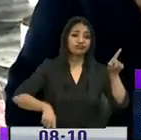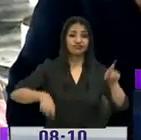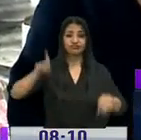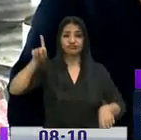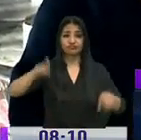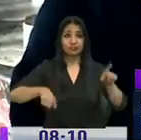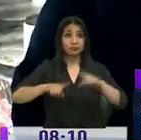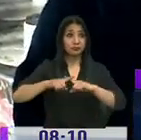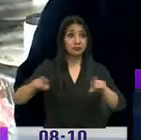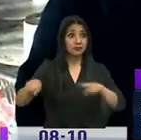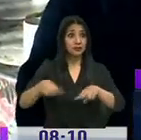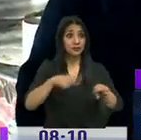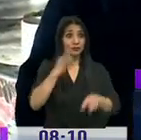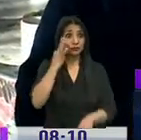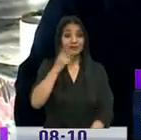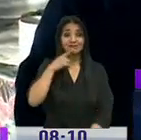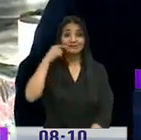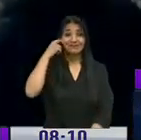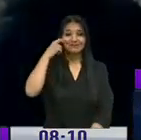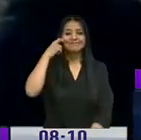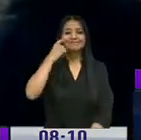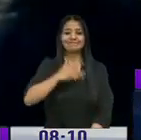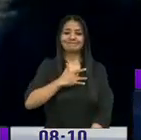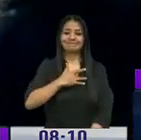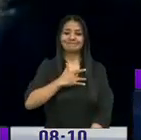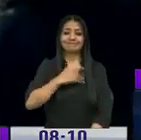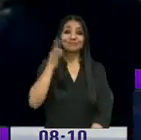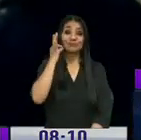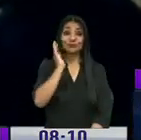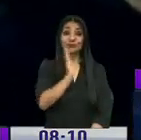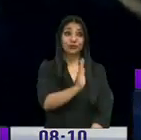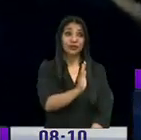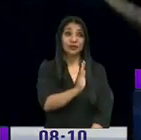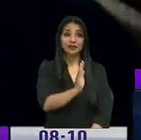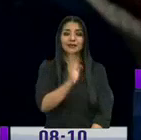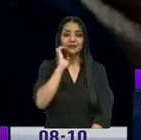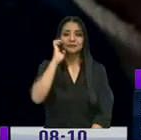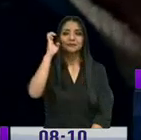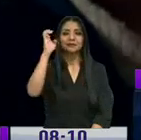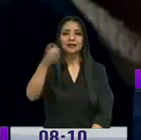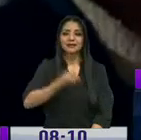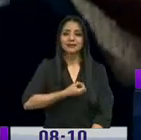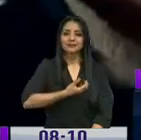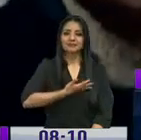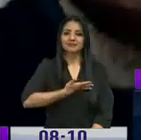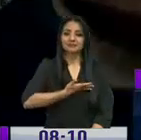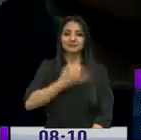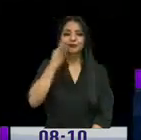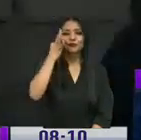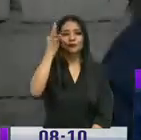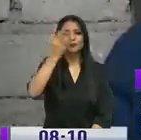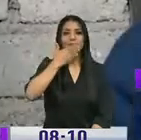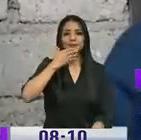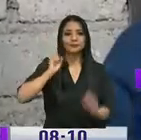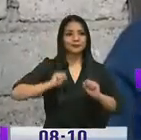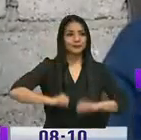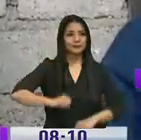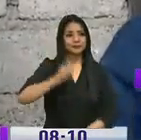Pero ven esta sonrisa. Es la muestra de que la señora María no pierde la esperanza de un mejor mañana.